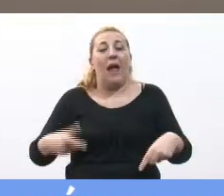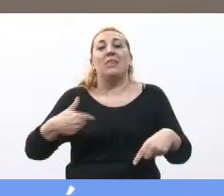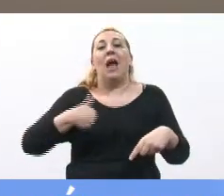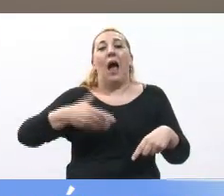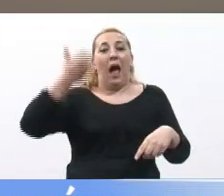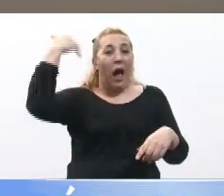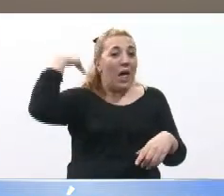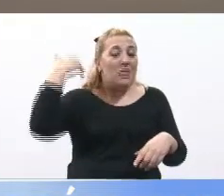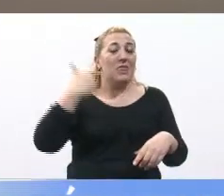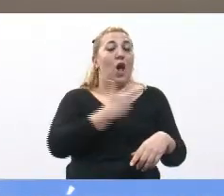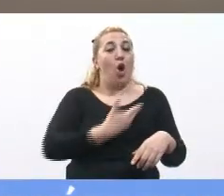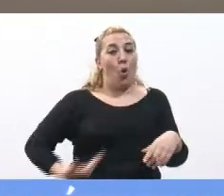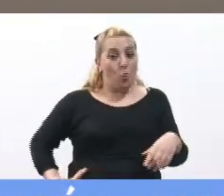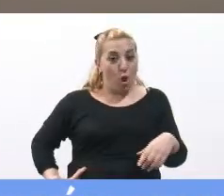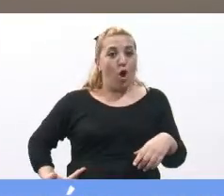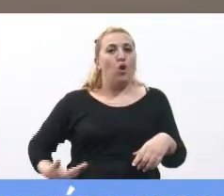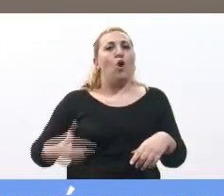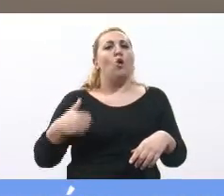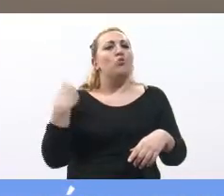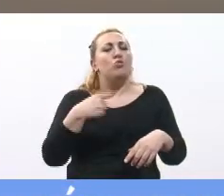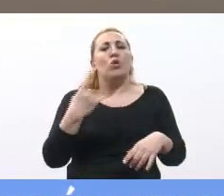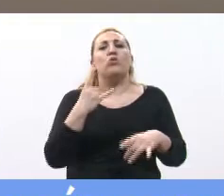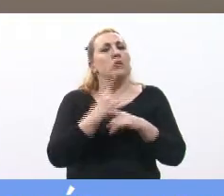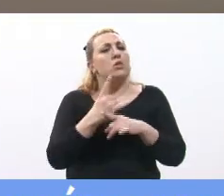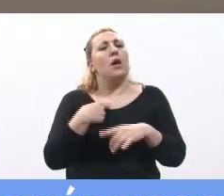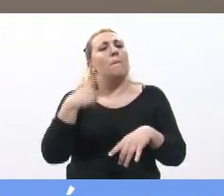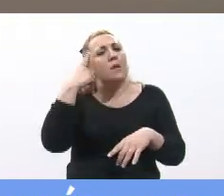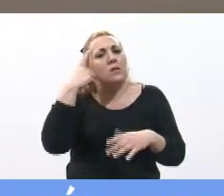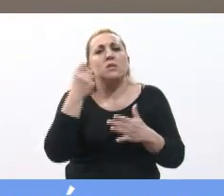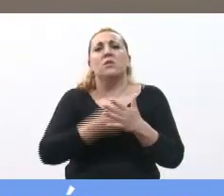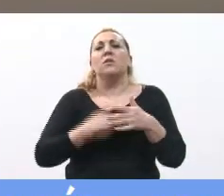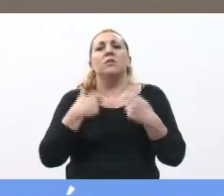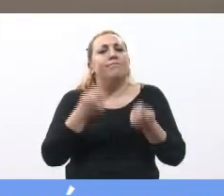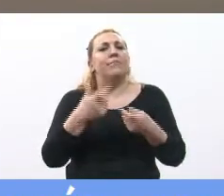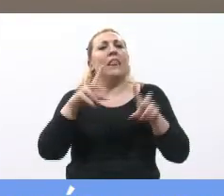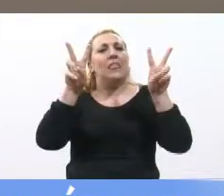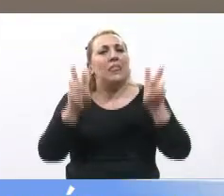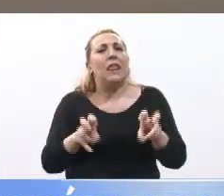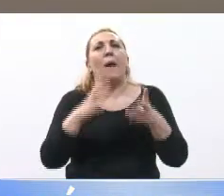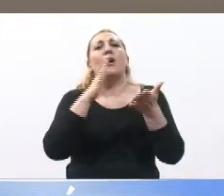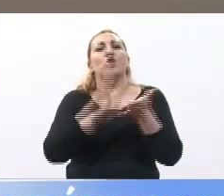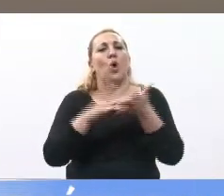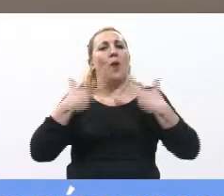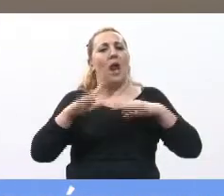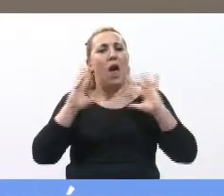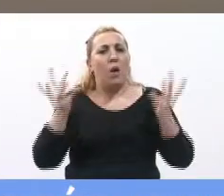anterior, desde nuestro gobierno, hemos puesto mucho hincapié en los temas ambientales y acá se han sancionado